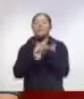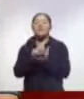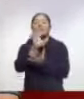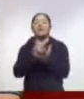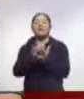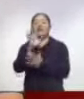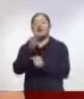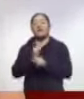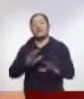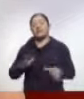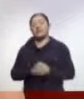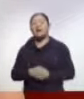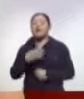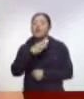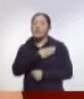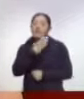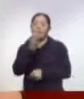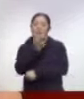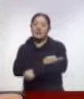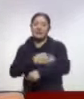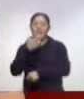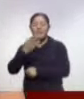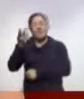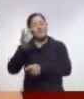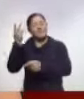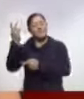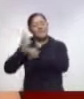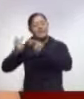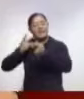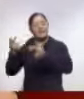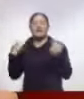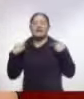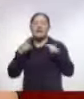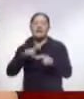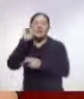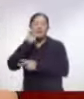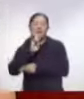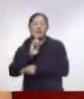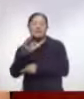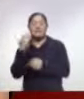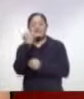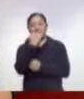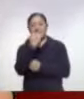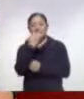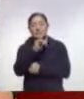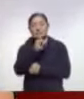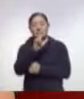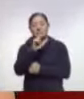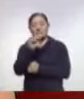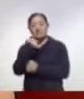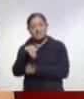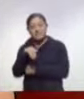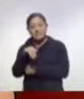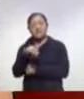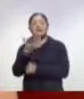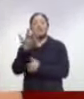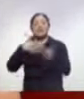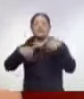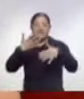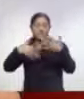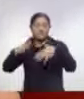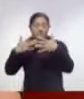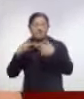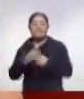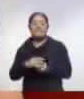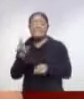información. Le doy la buena tarde y la bienvenida como todos los días a la maestra Miroslava Amador, intérprete en lengua de señas mexicana,